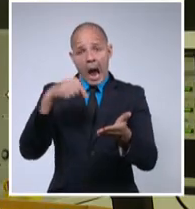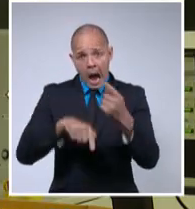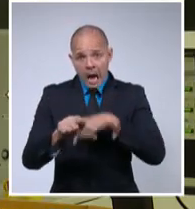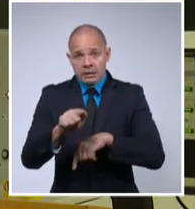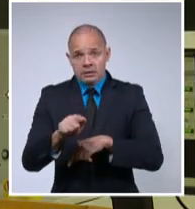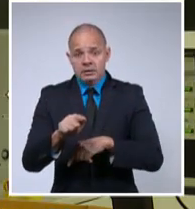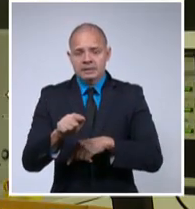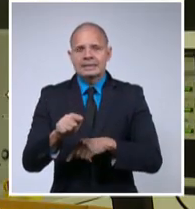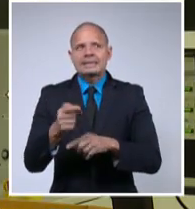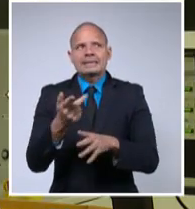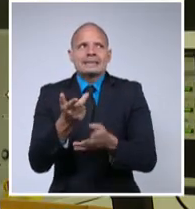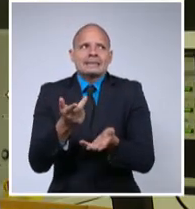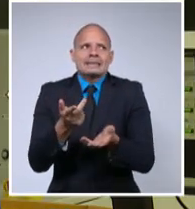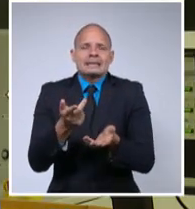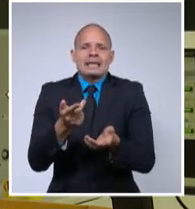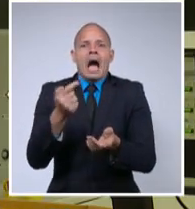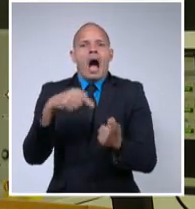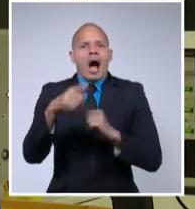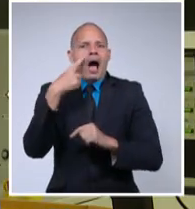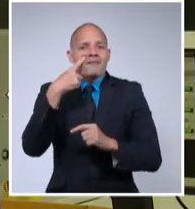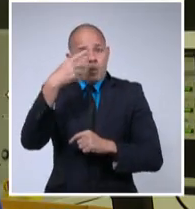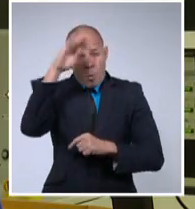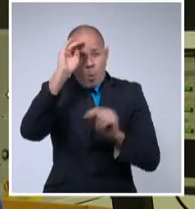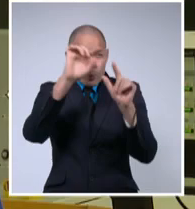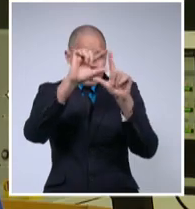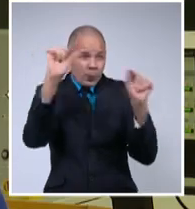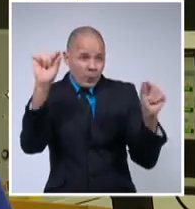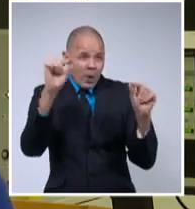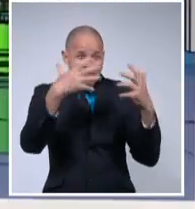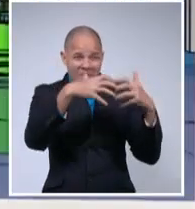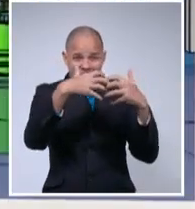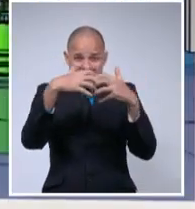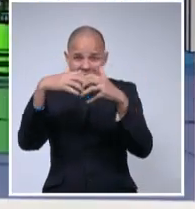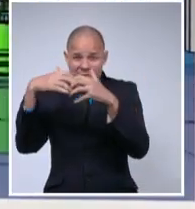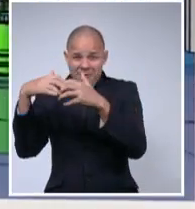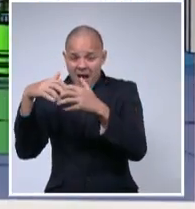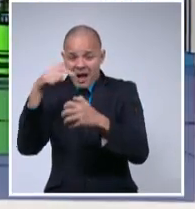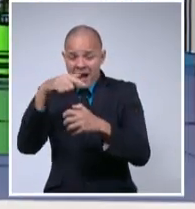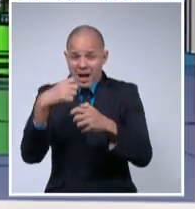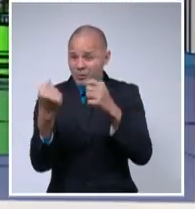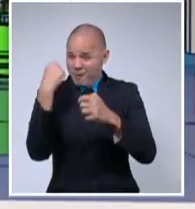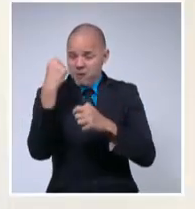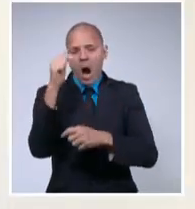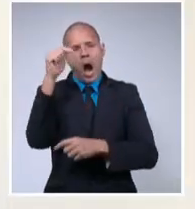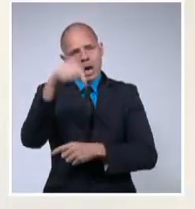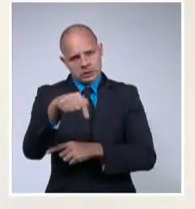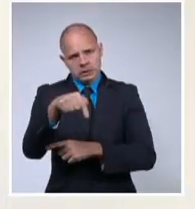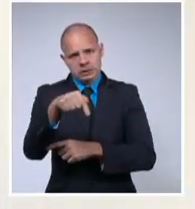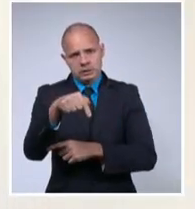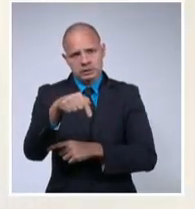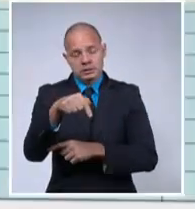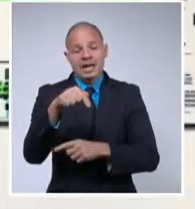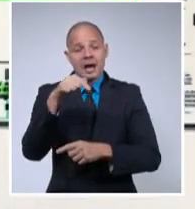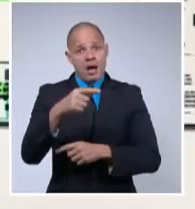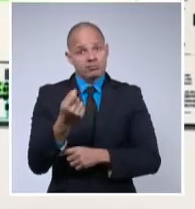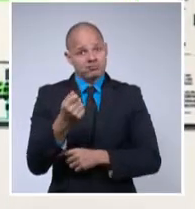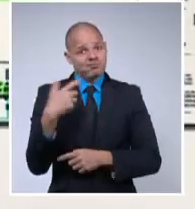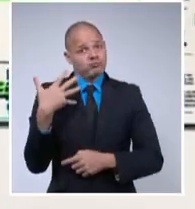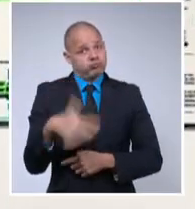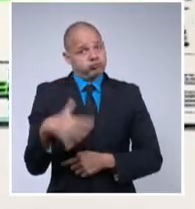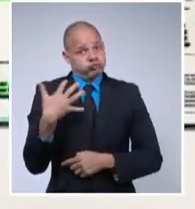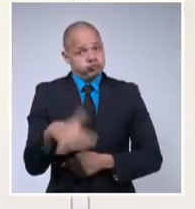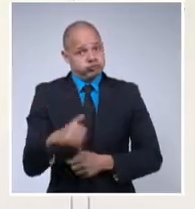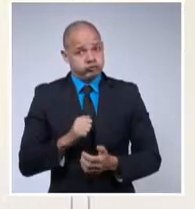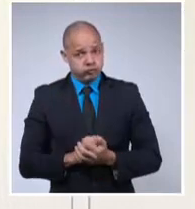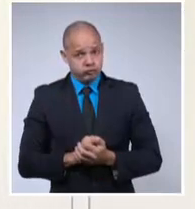potencia instalada en el país con 900 megawatts en total. El presupuesto millonario para la fabricación y